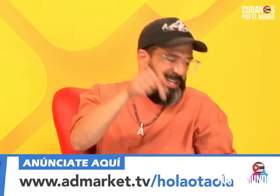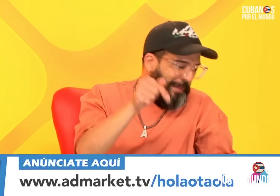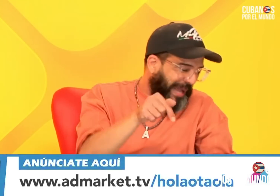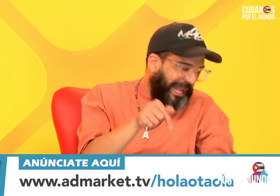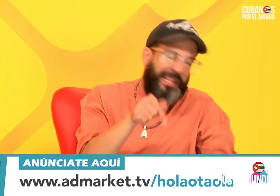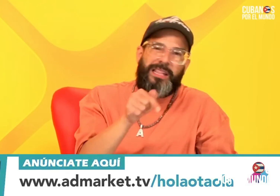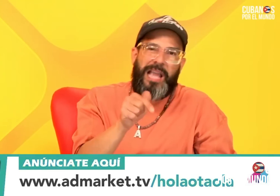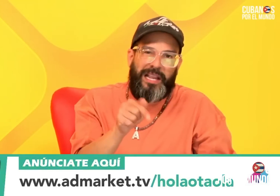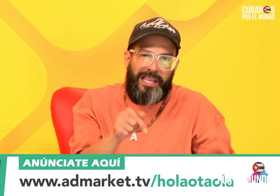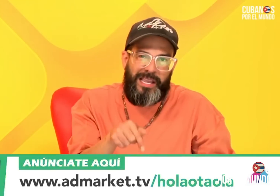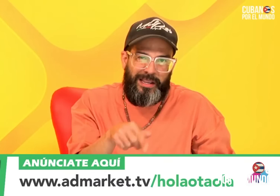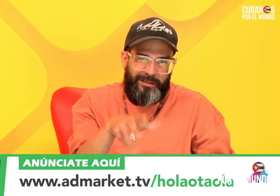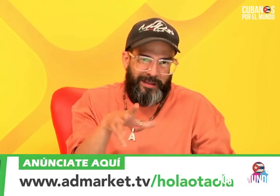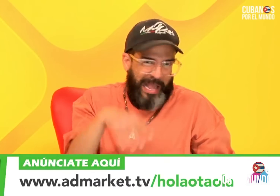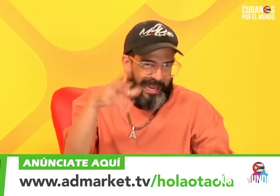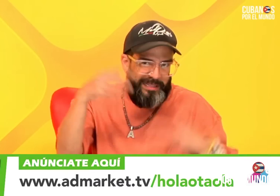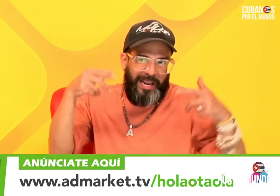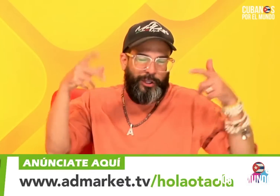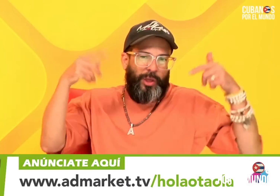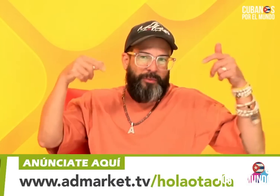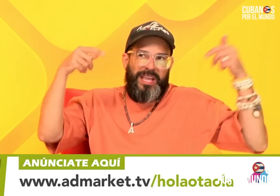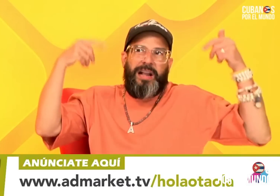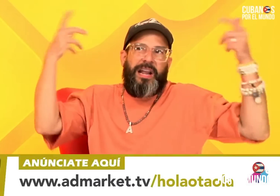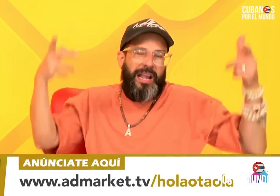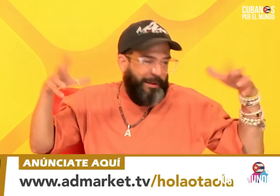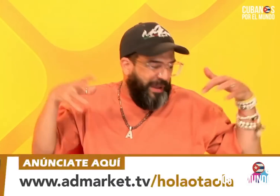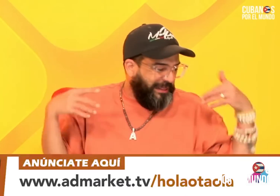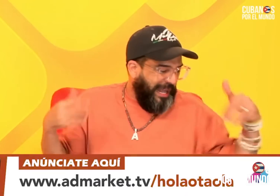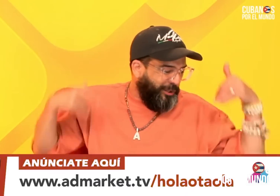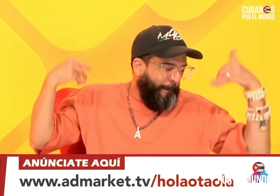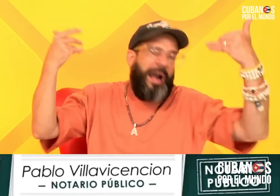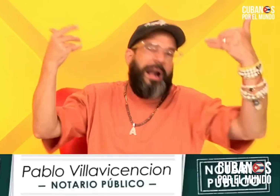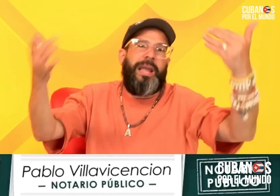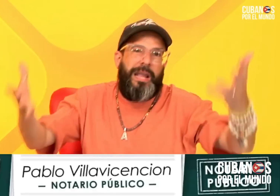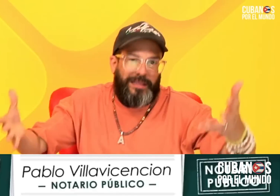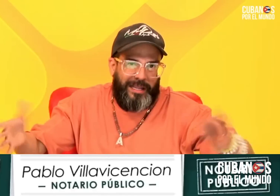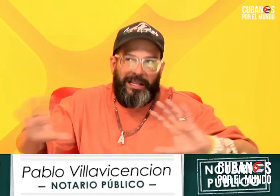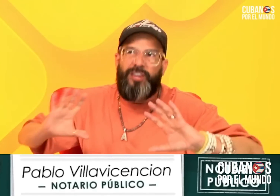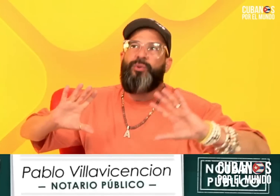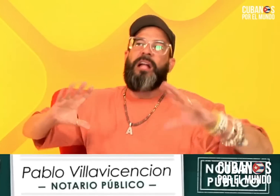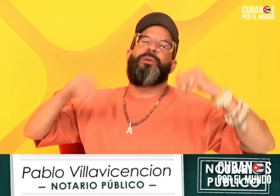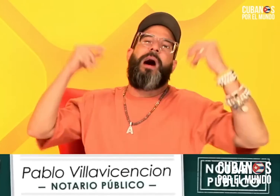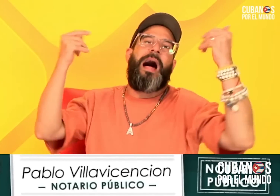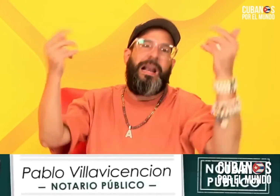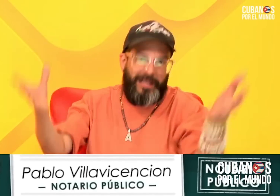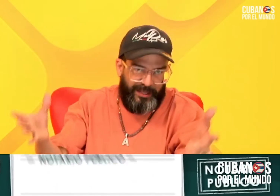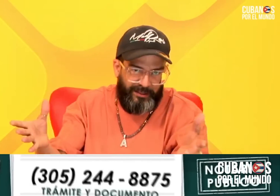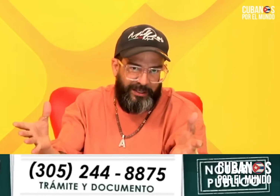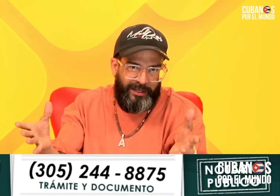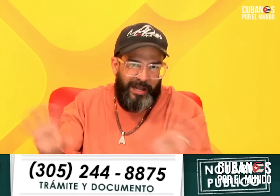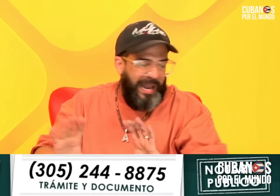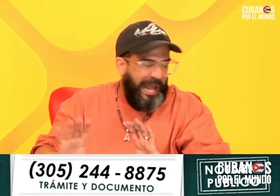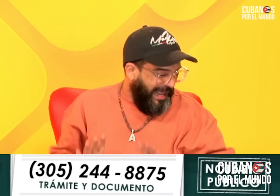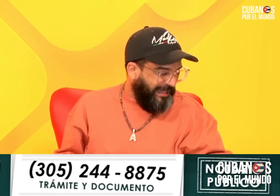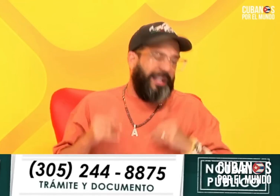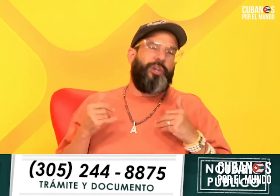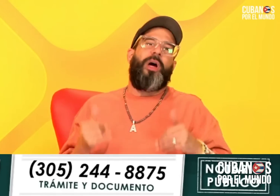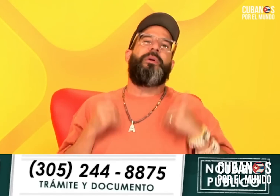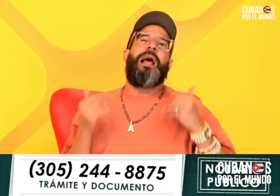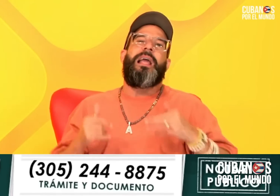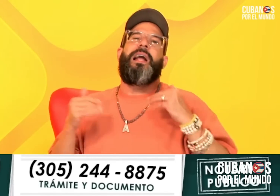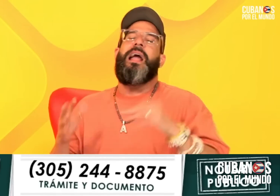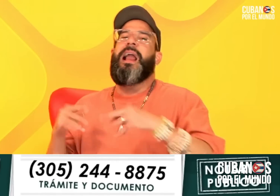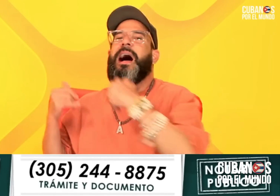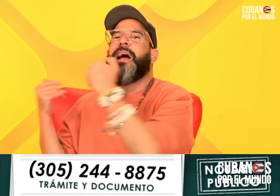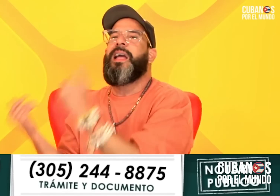que se manda desde aquí? La gente que todavía cree que mandando un paquete está ayudando a alguien. La gente que